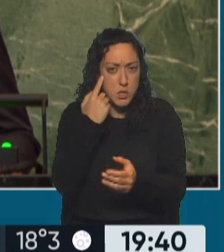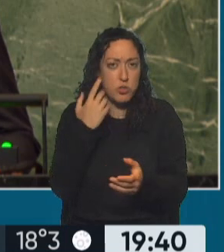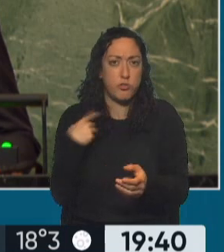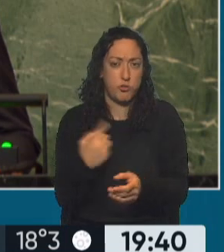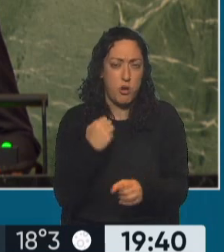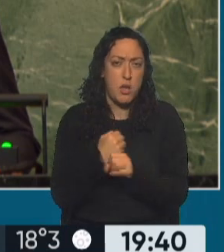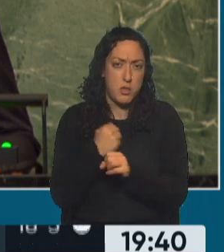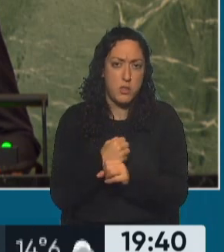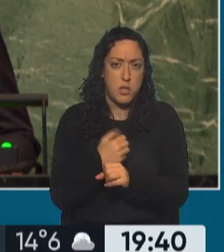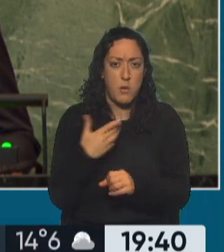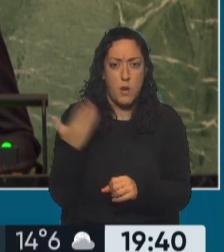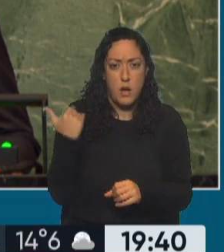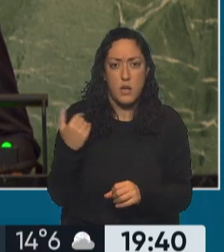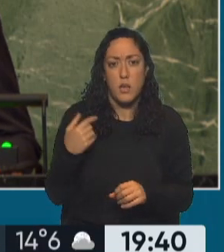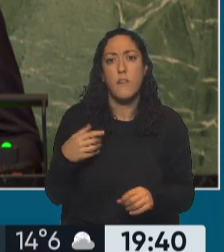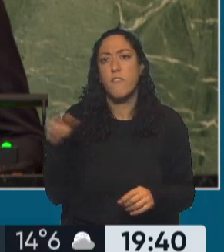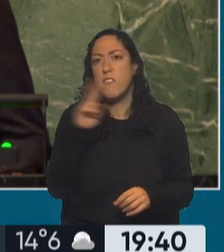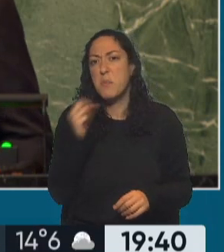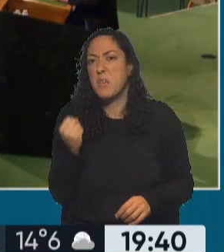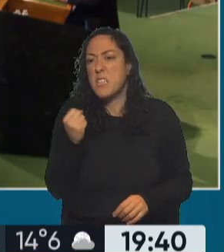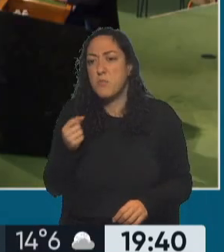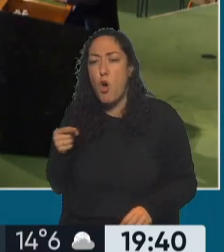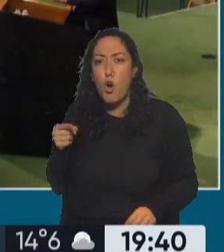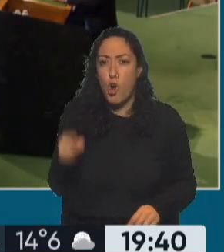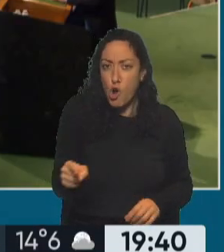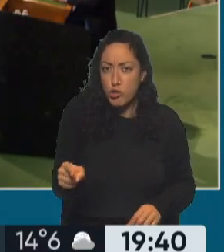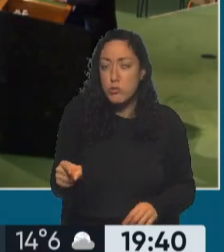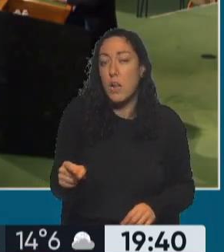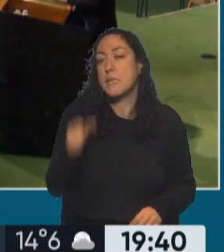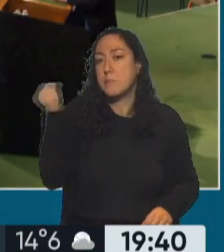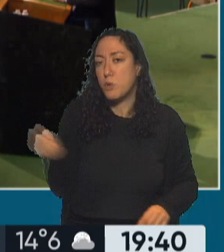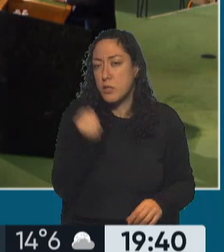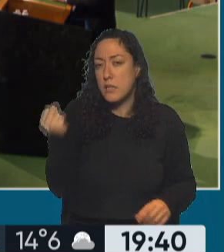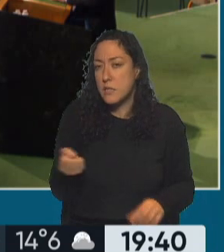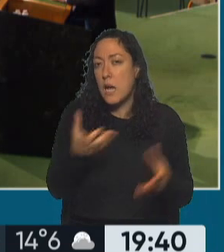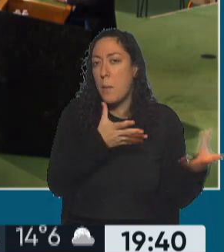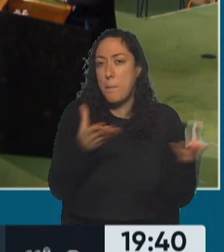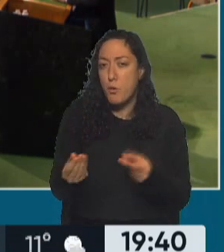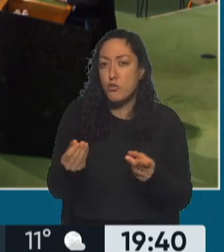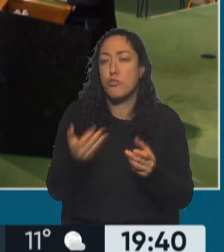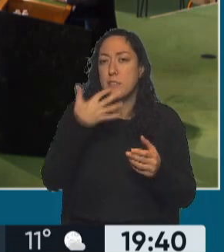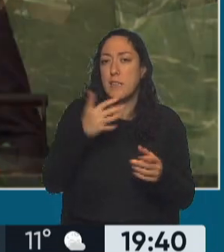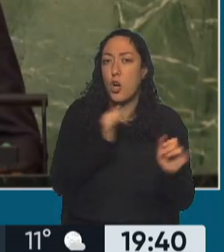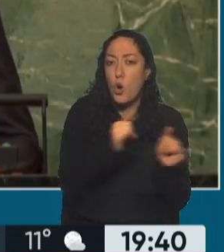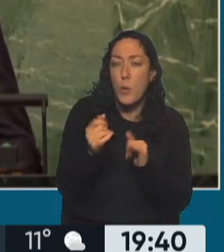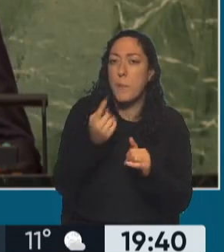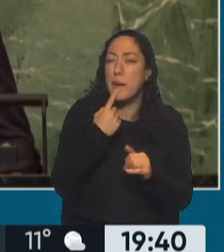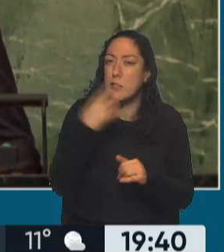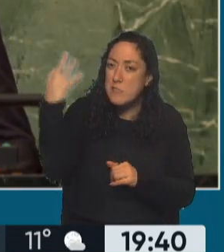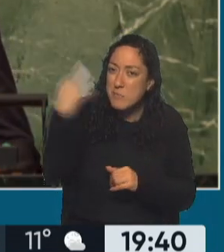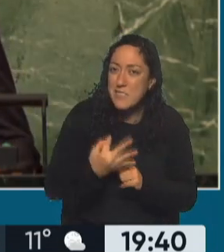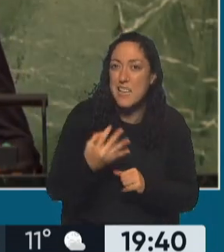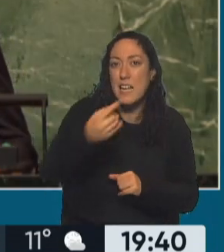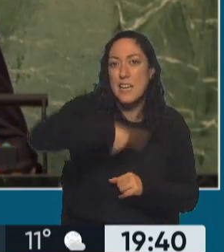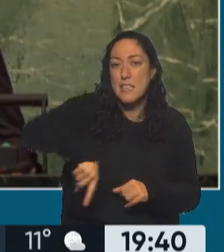trabajando. Creo que hablar de antifeminismo es importante para entender el apoyo de algunos jóvenes varones especiales que llegaron